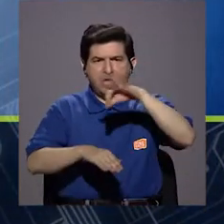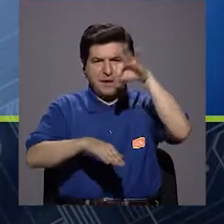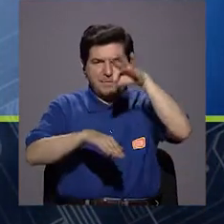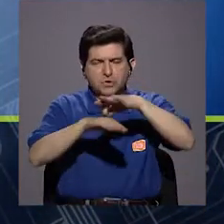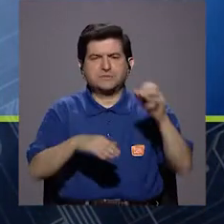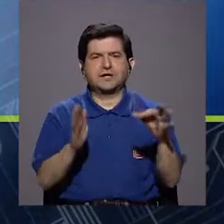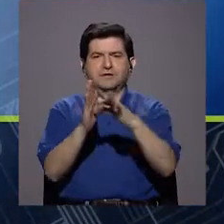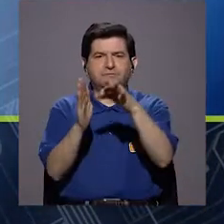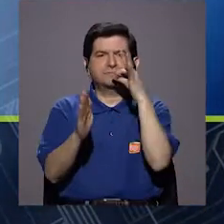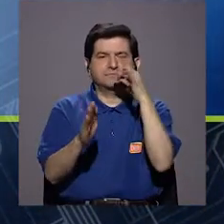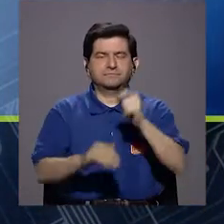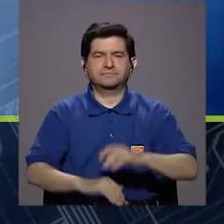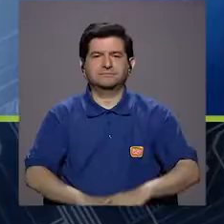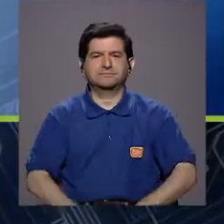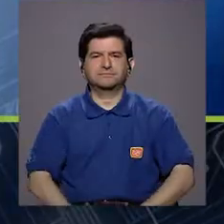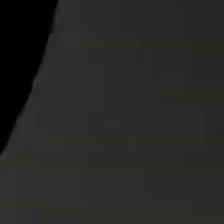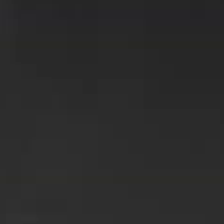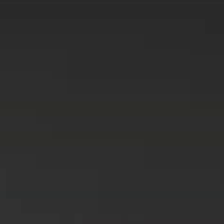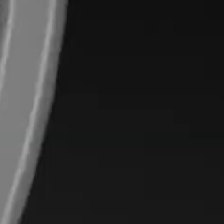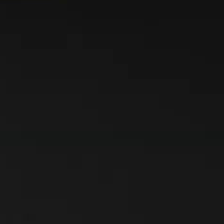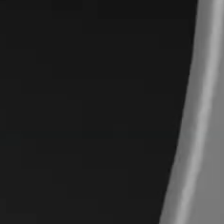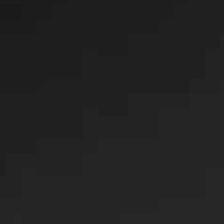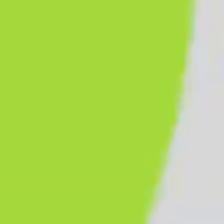sobre la mosca de la fruta